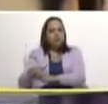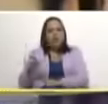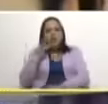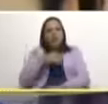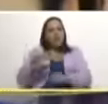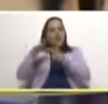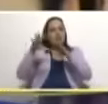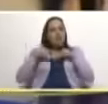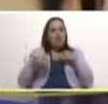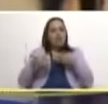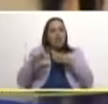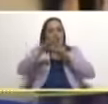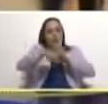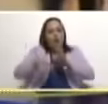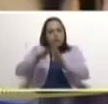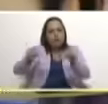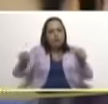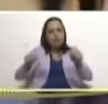anticolonialista,